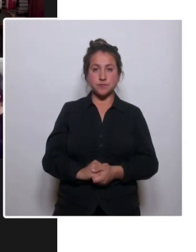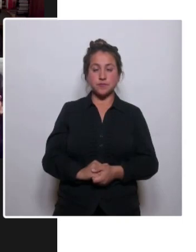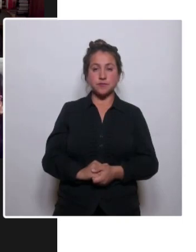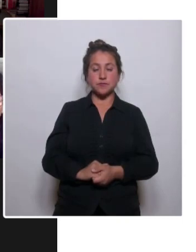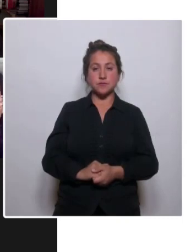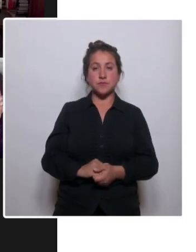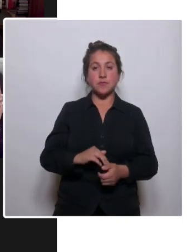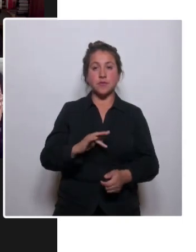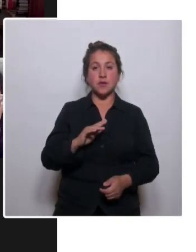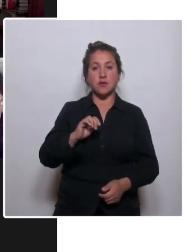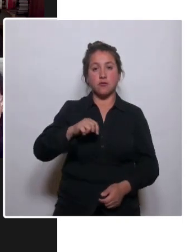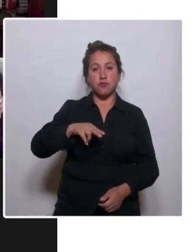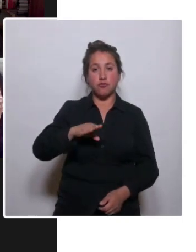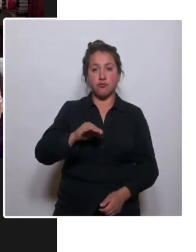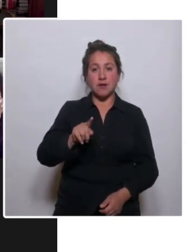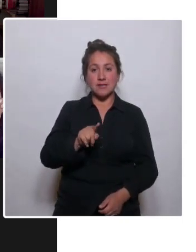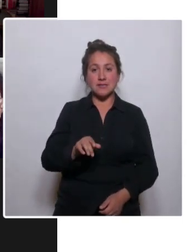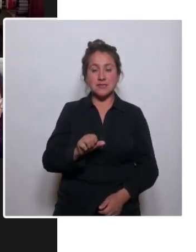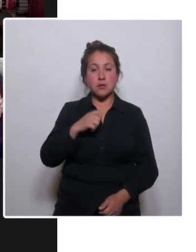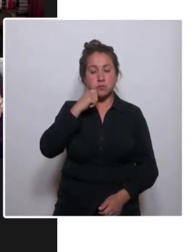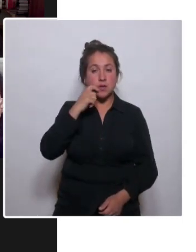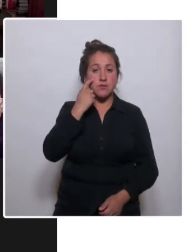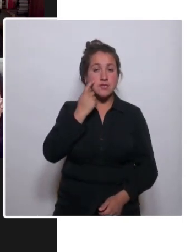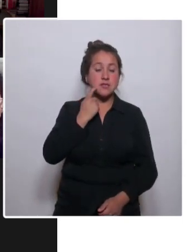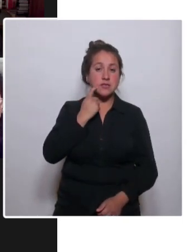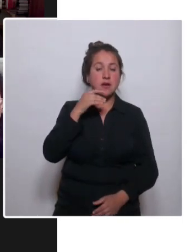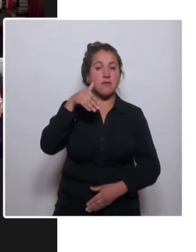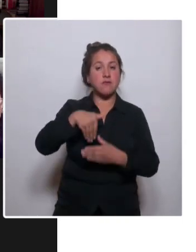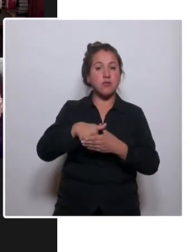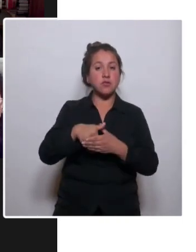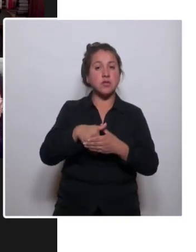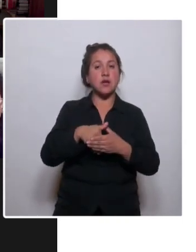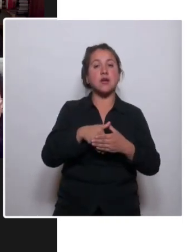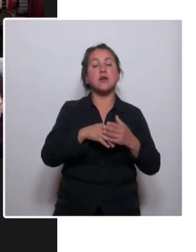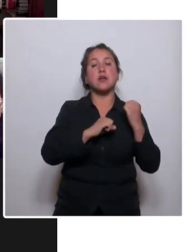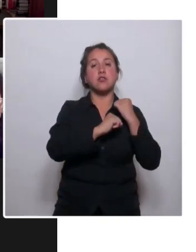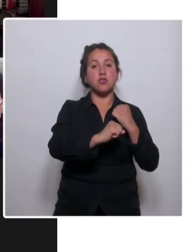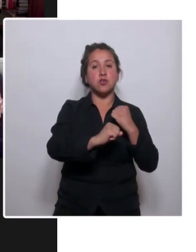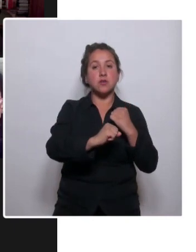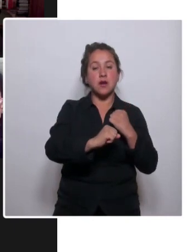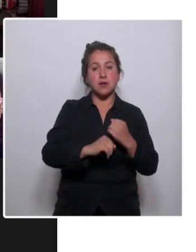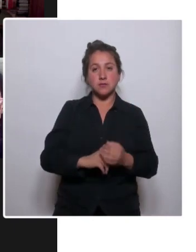Convencional Francisca Linconao, ¿cómo vota? Rechazo.